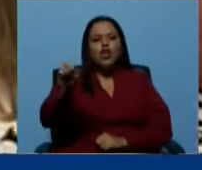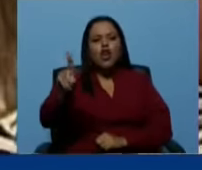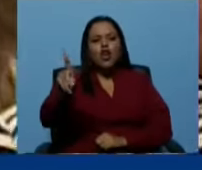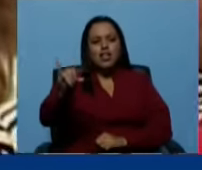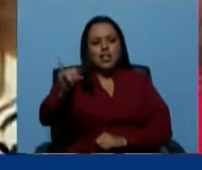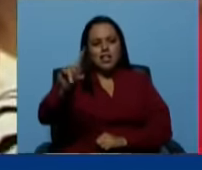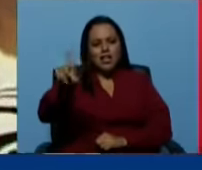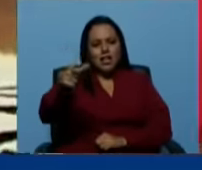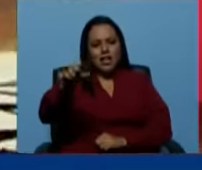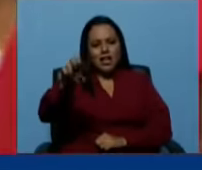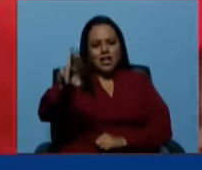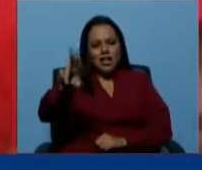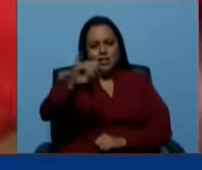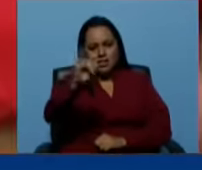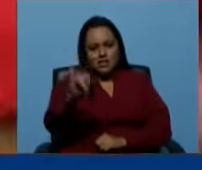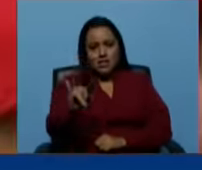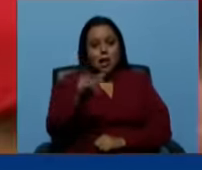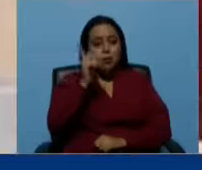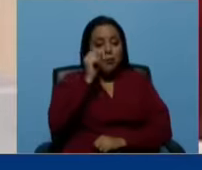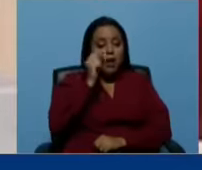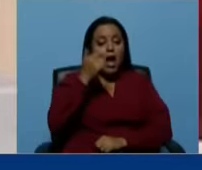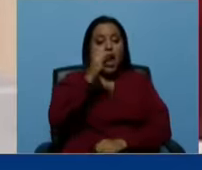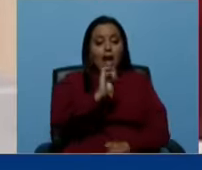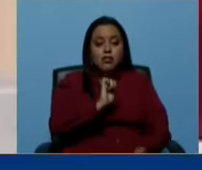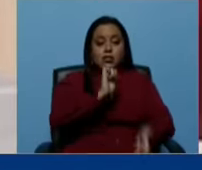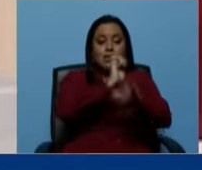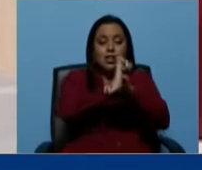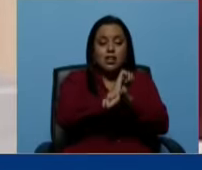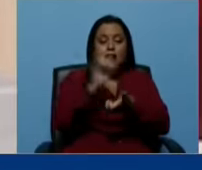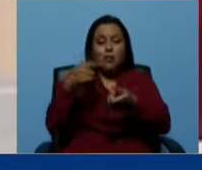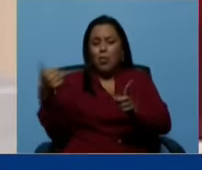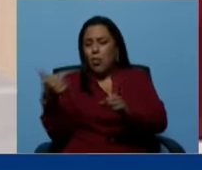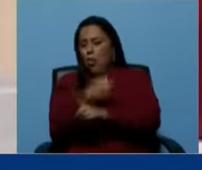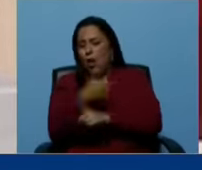Índice, torturado, destrozado,